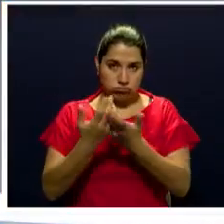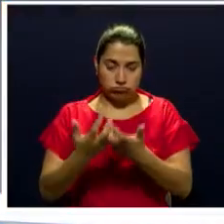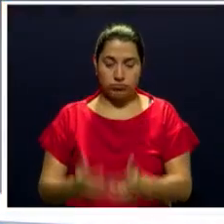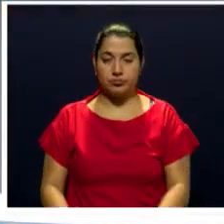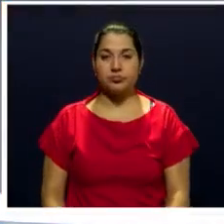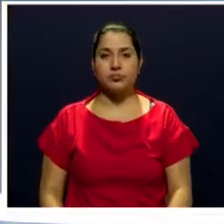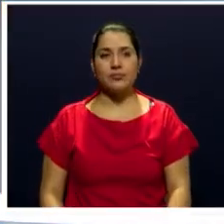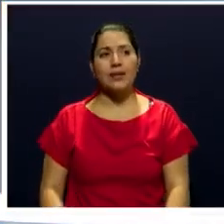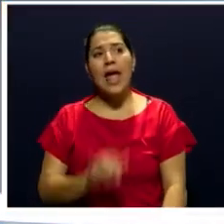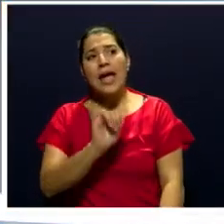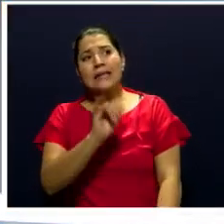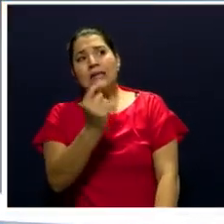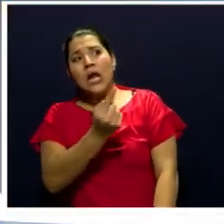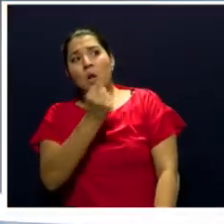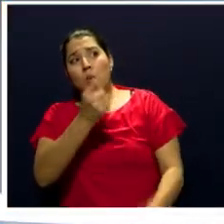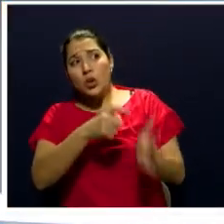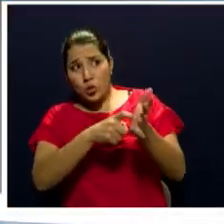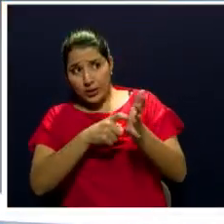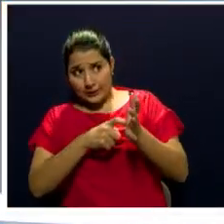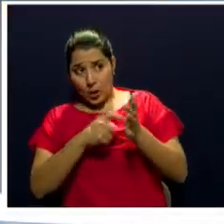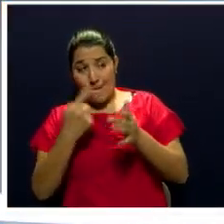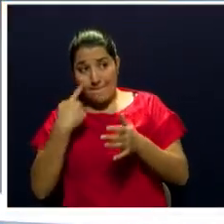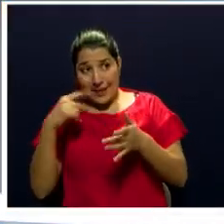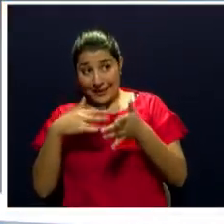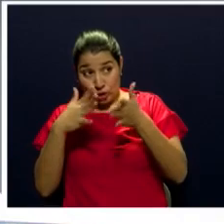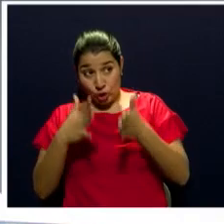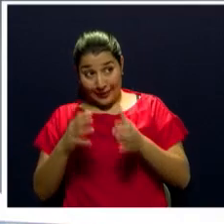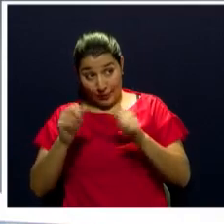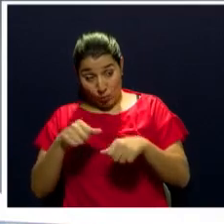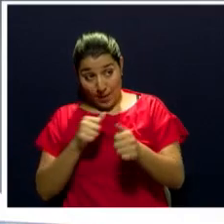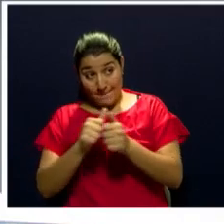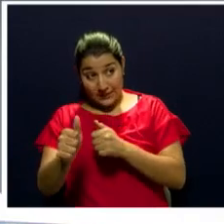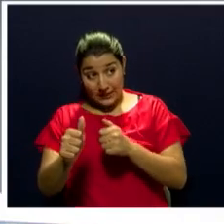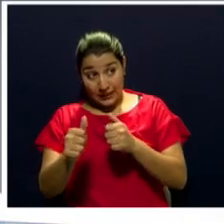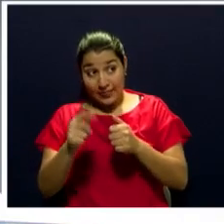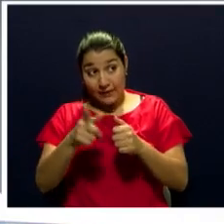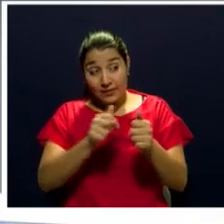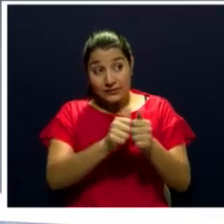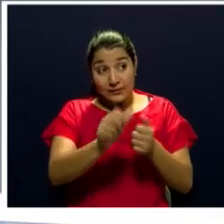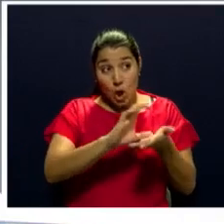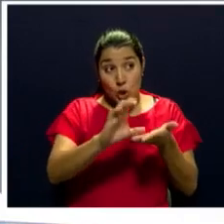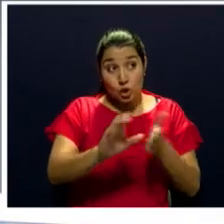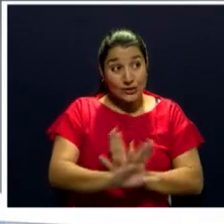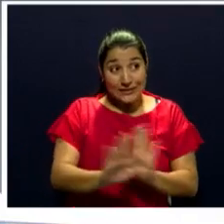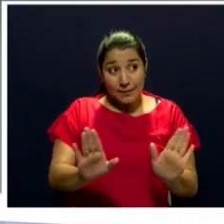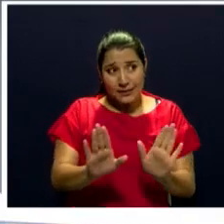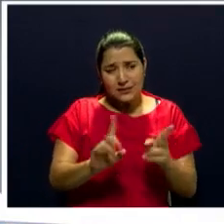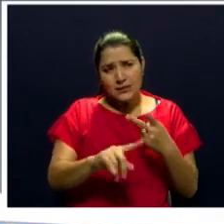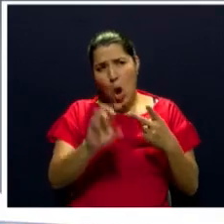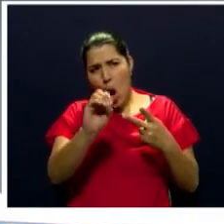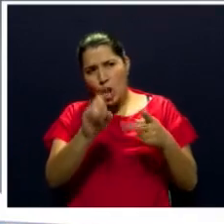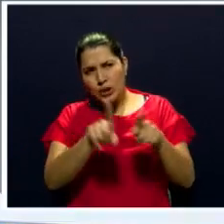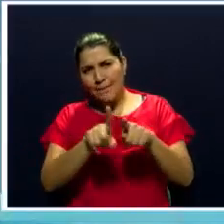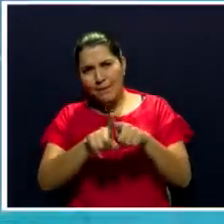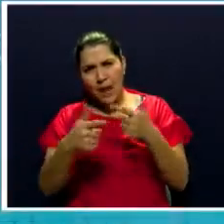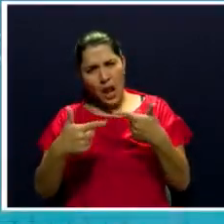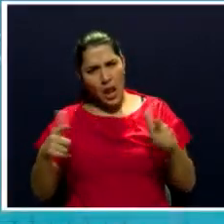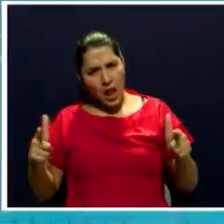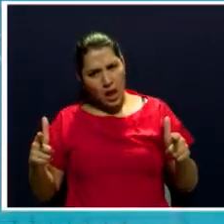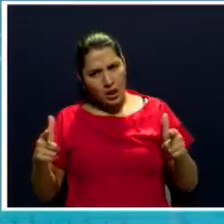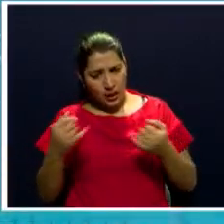¿Este es el único requisito, doña Melania, aprobar la materia, o además tienen una componente de idiomas? Tiene